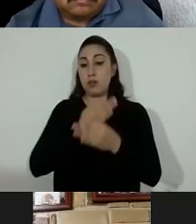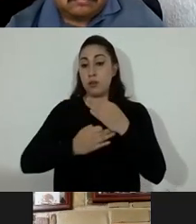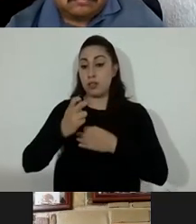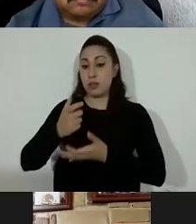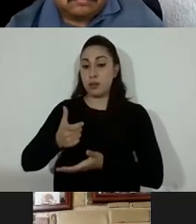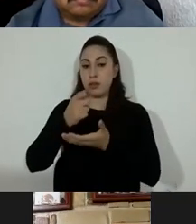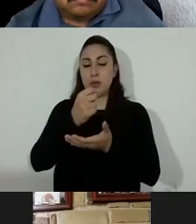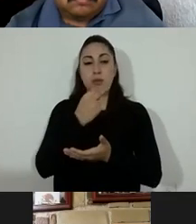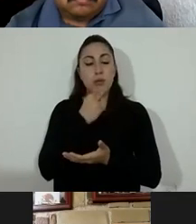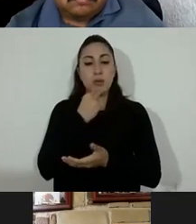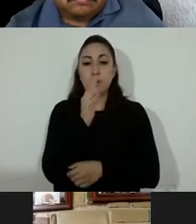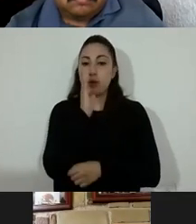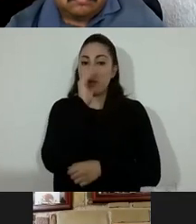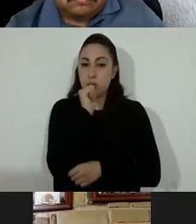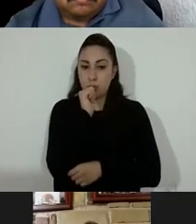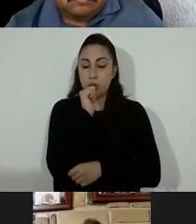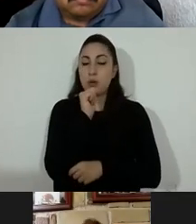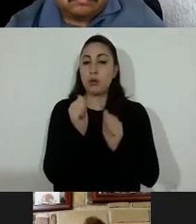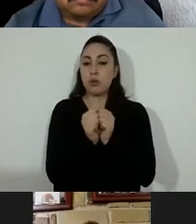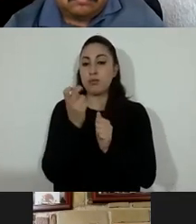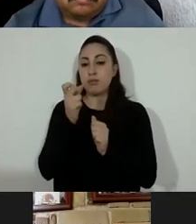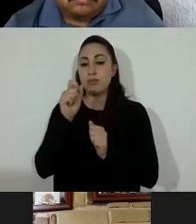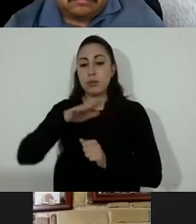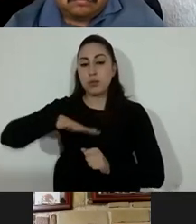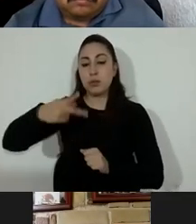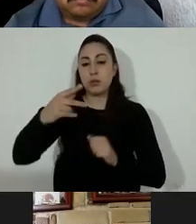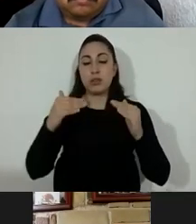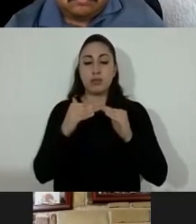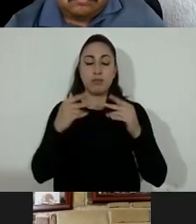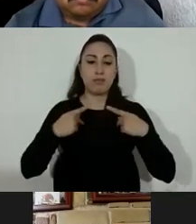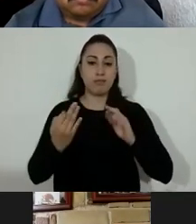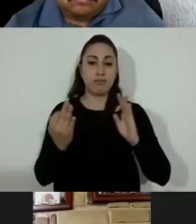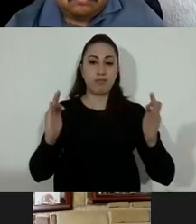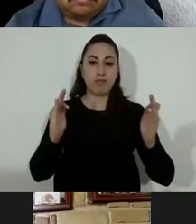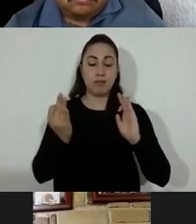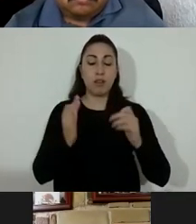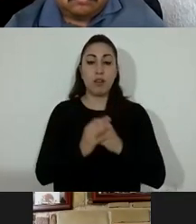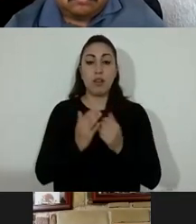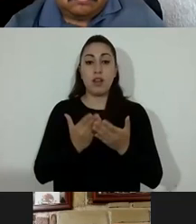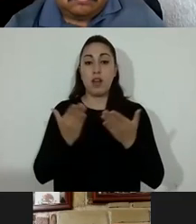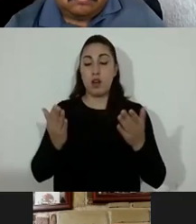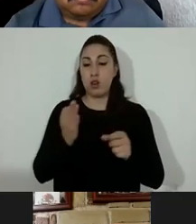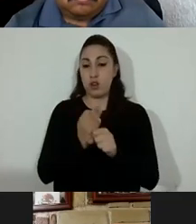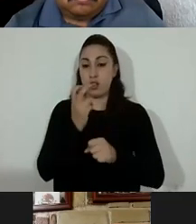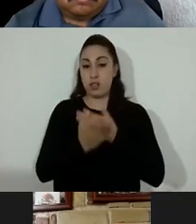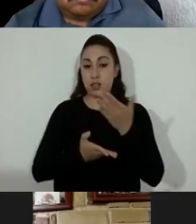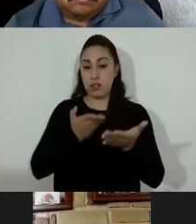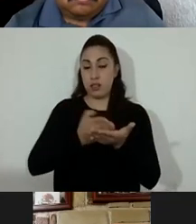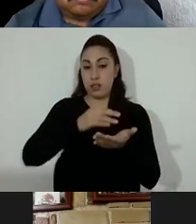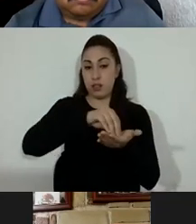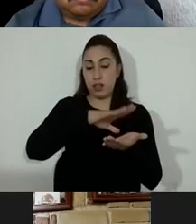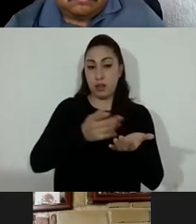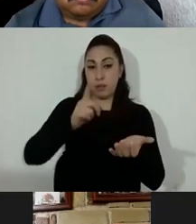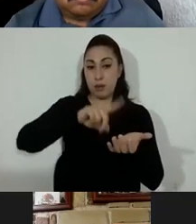el desarrollo de las propias comunidades. Por lo que con la adición que se propone en la iniciativa,